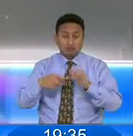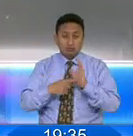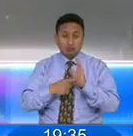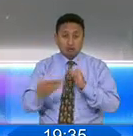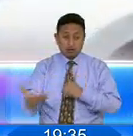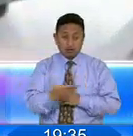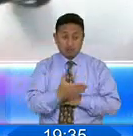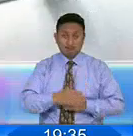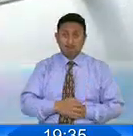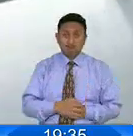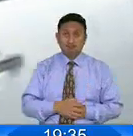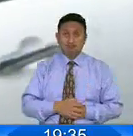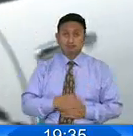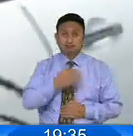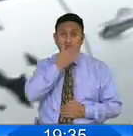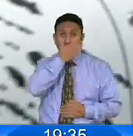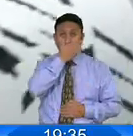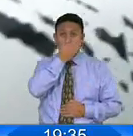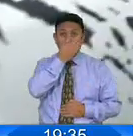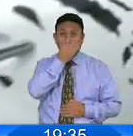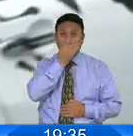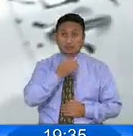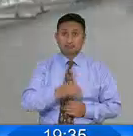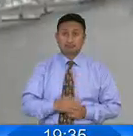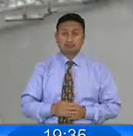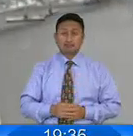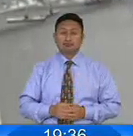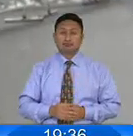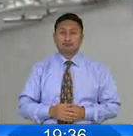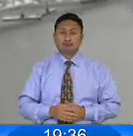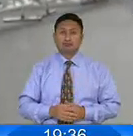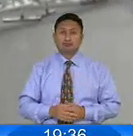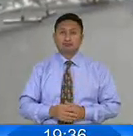en este momento. Con imágenes de José Cedeño desde Tulcán, informa Miriam.